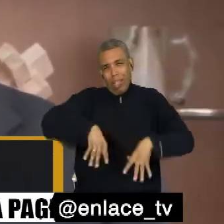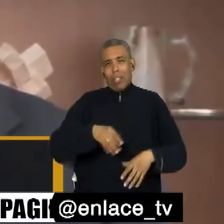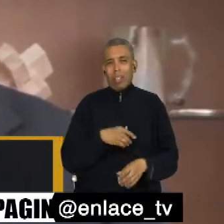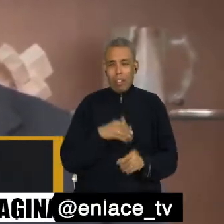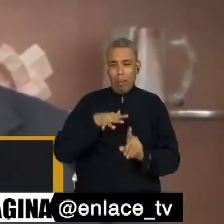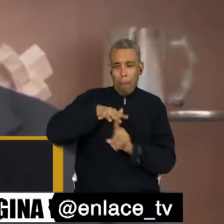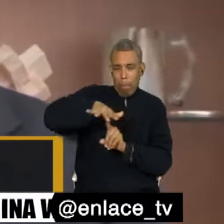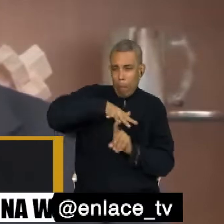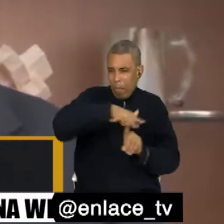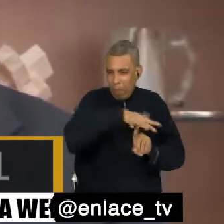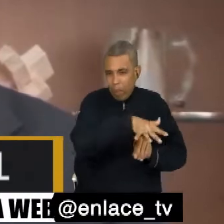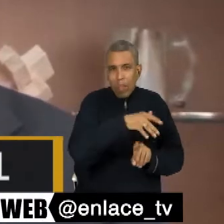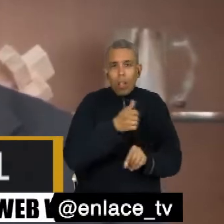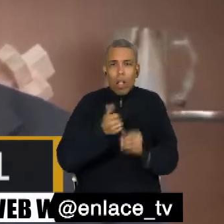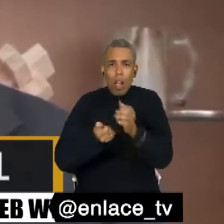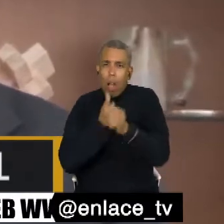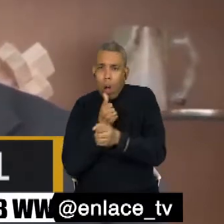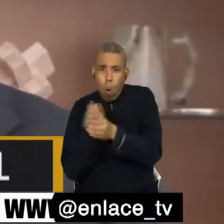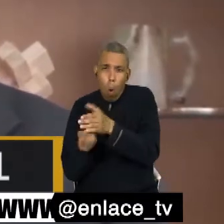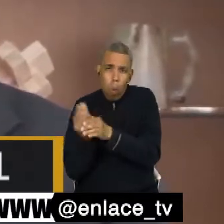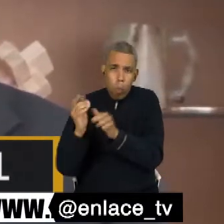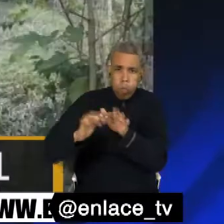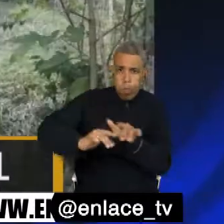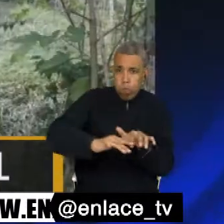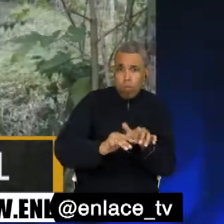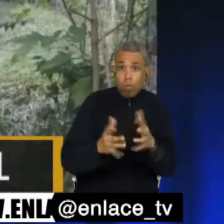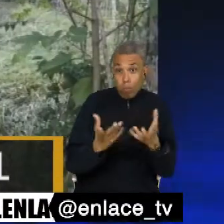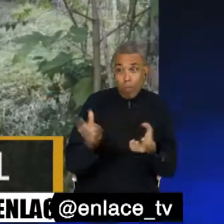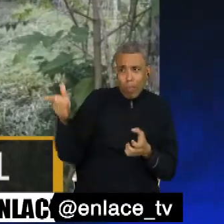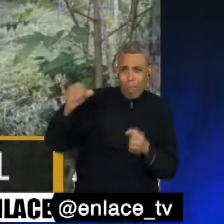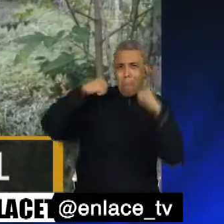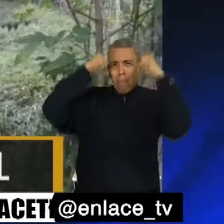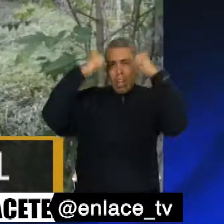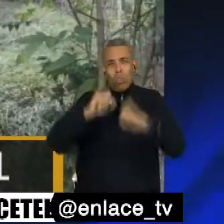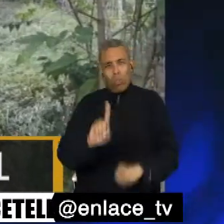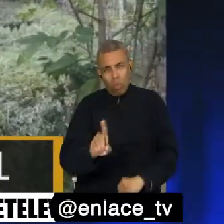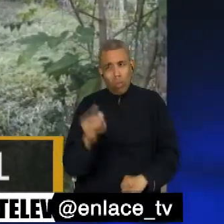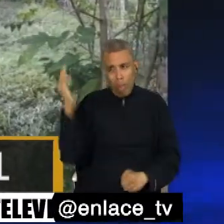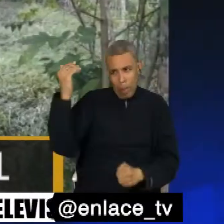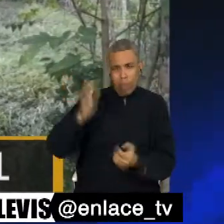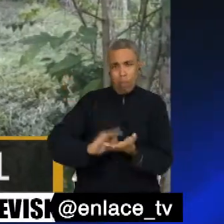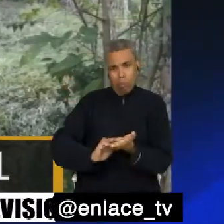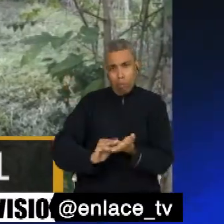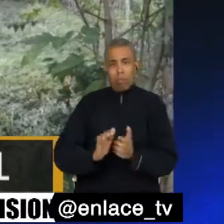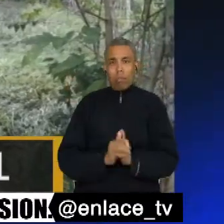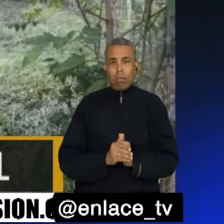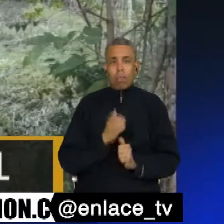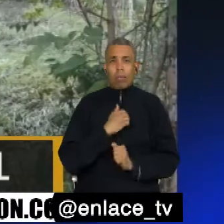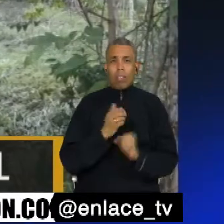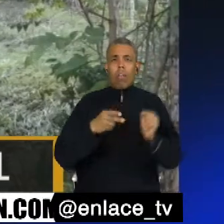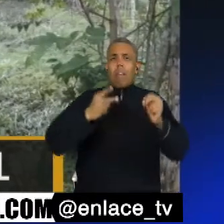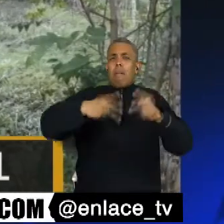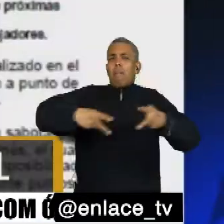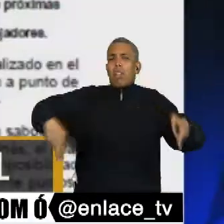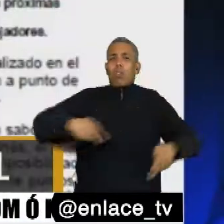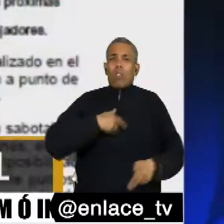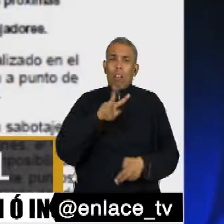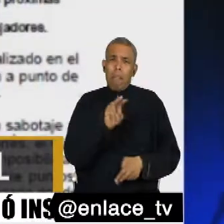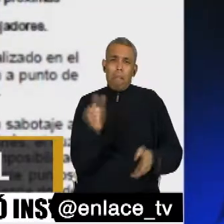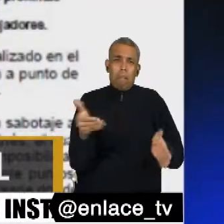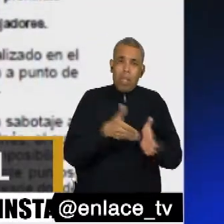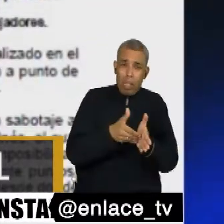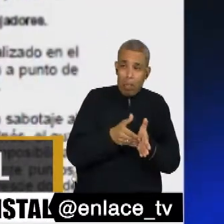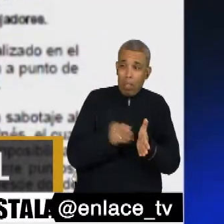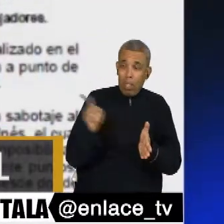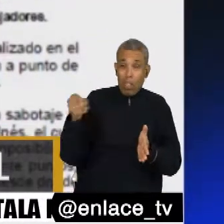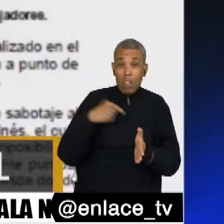Y bueno, estamos dispuestos a conversar. Agrega Ecopetrol que asimismo más de 20.000 personas de 27 veredas del centro dejarían de recibir